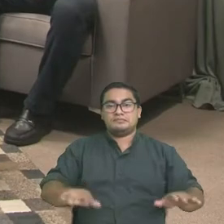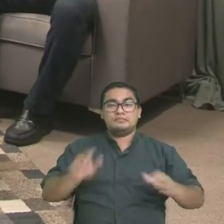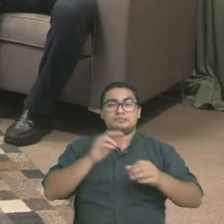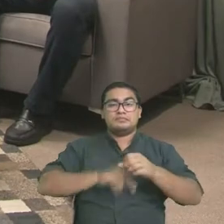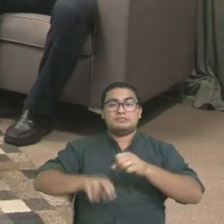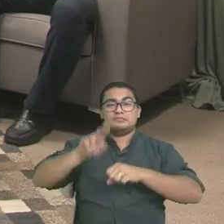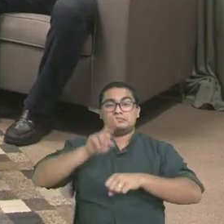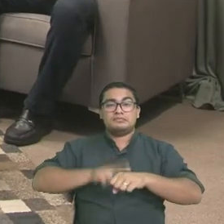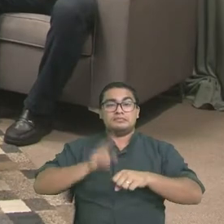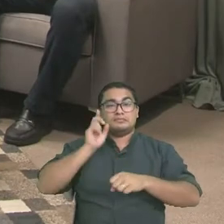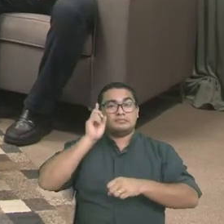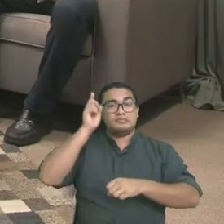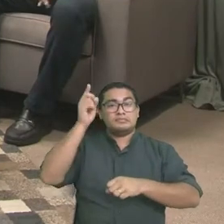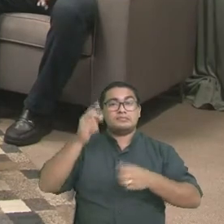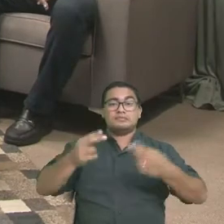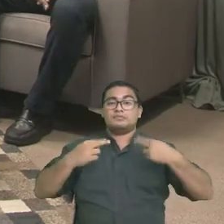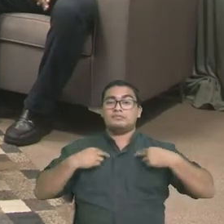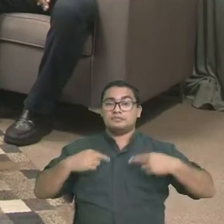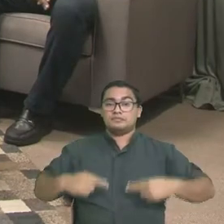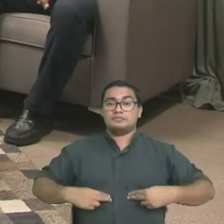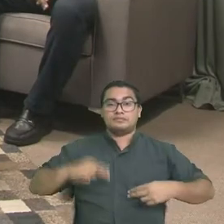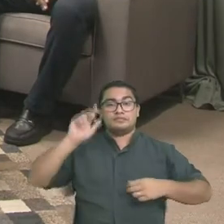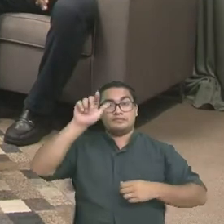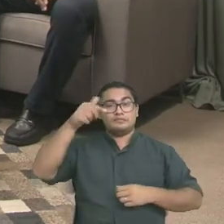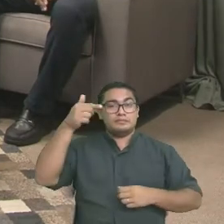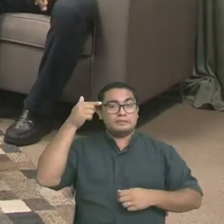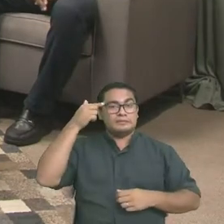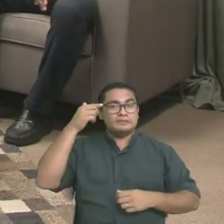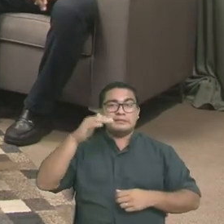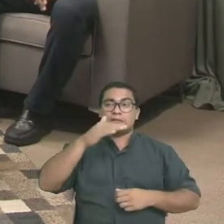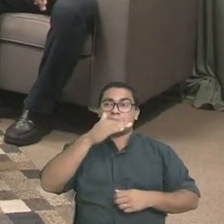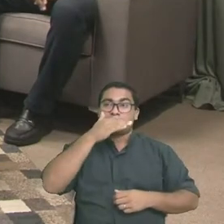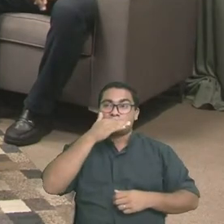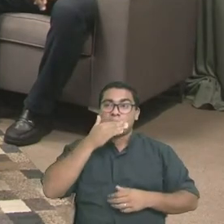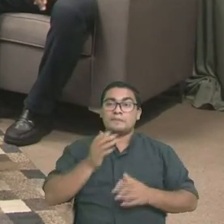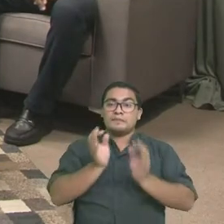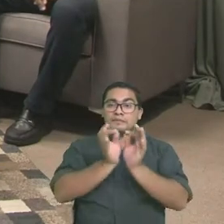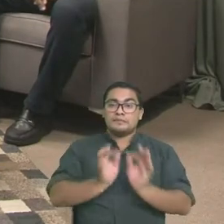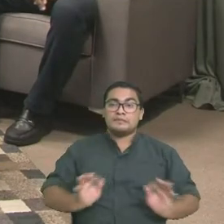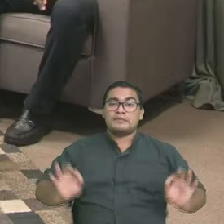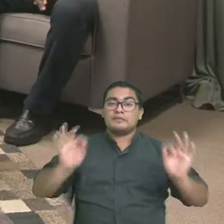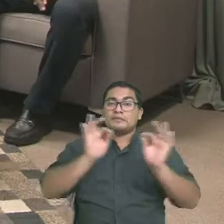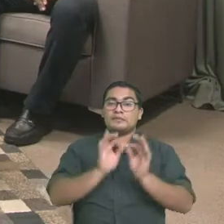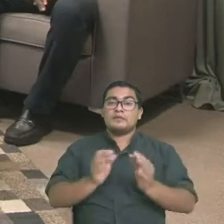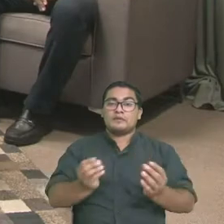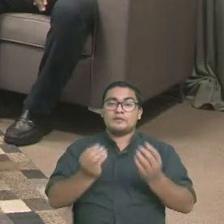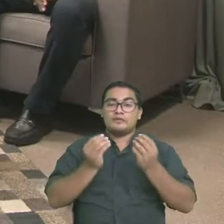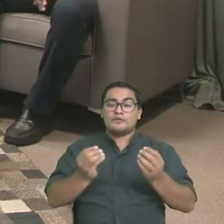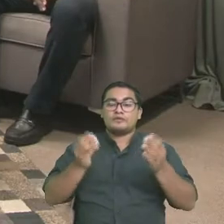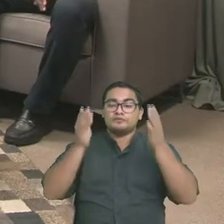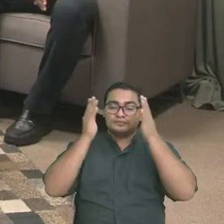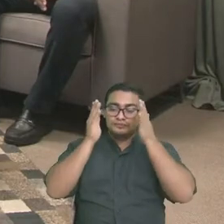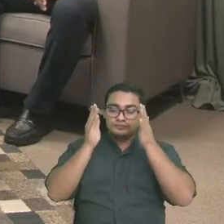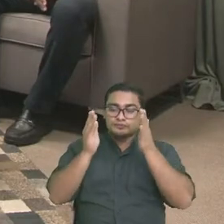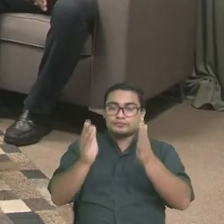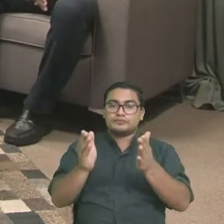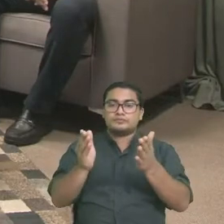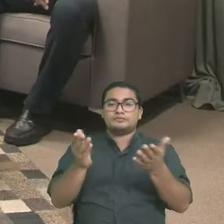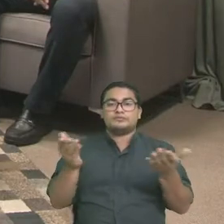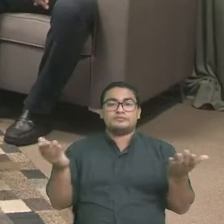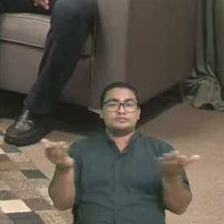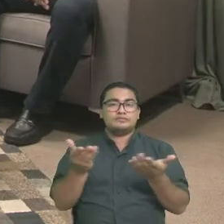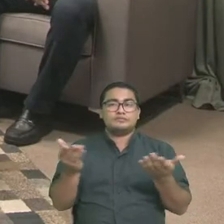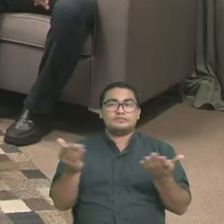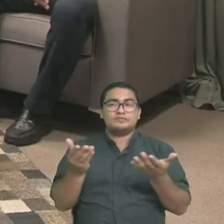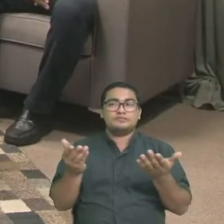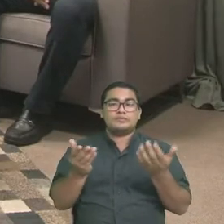Humano del Gobierno de Reconciliación y Unidad Nacional, que fundamentalmente centra su atención en